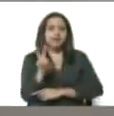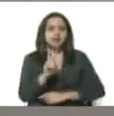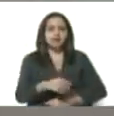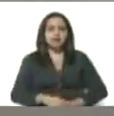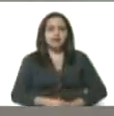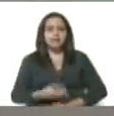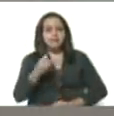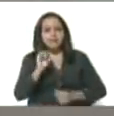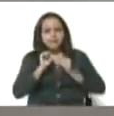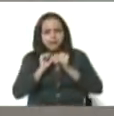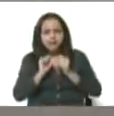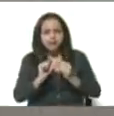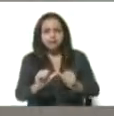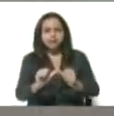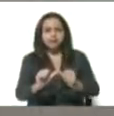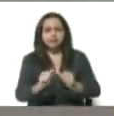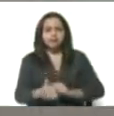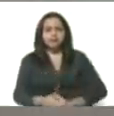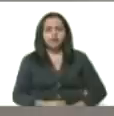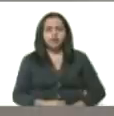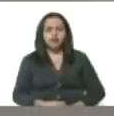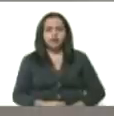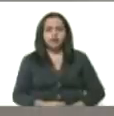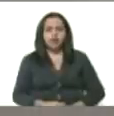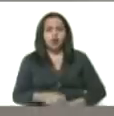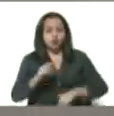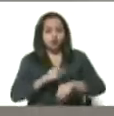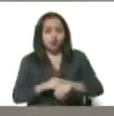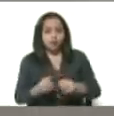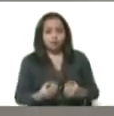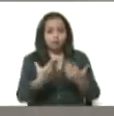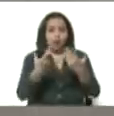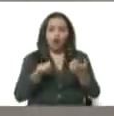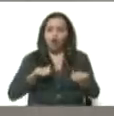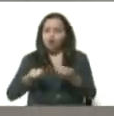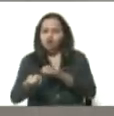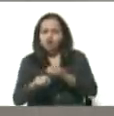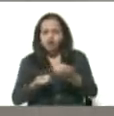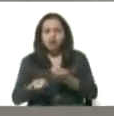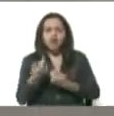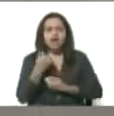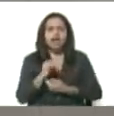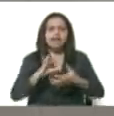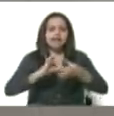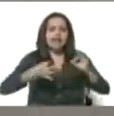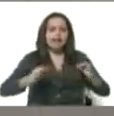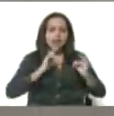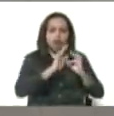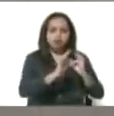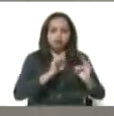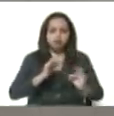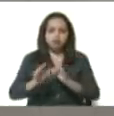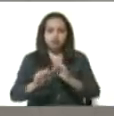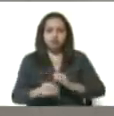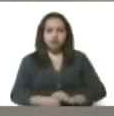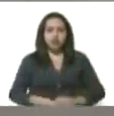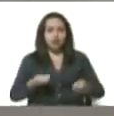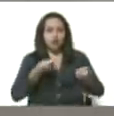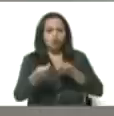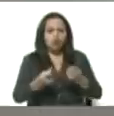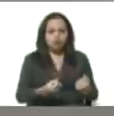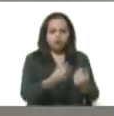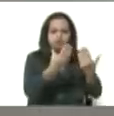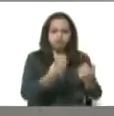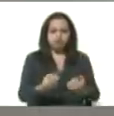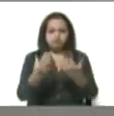bueno, se mantiene en un periodo de brote, controlando las cadenas de contagio, controlando los focos